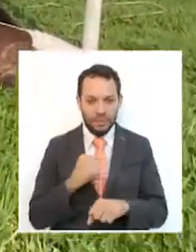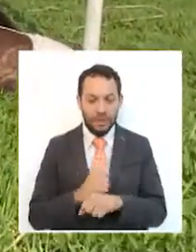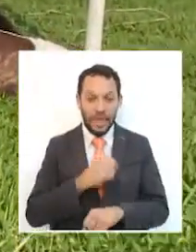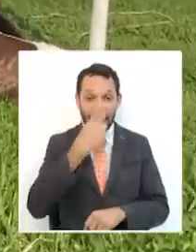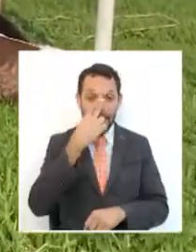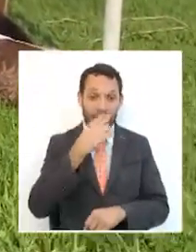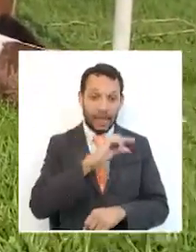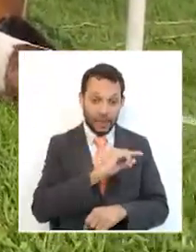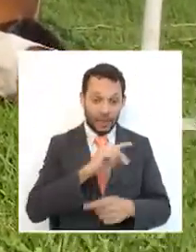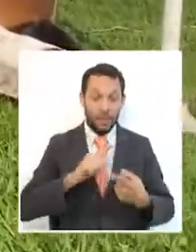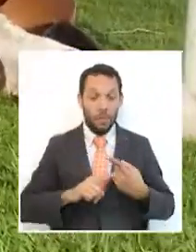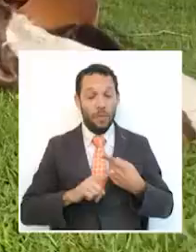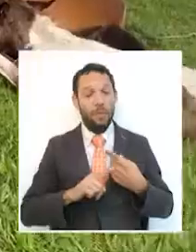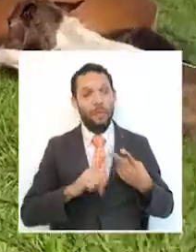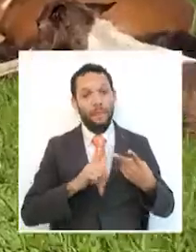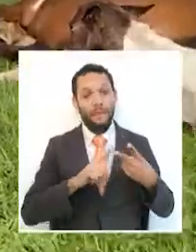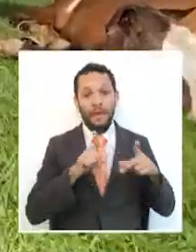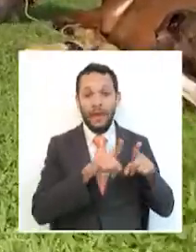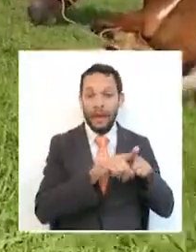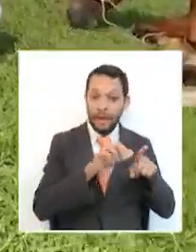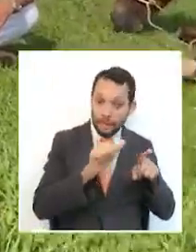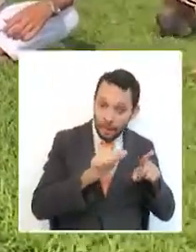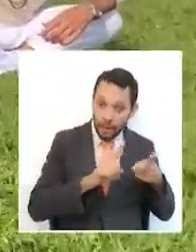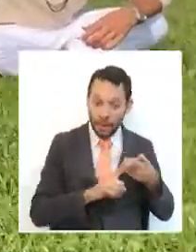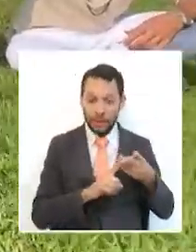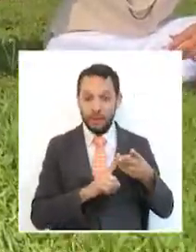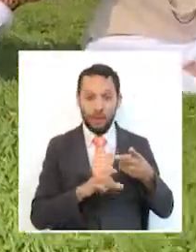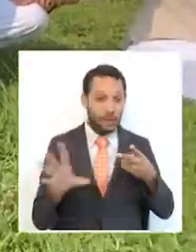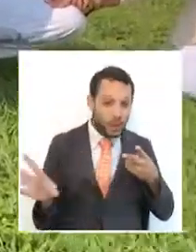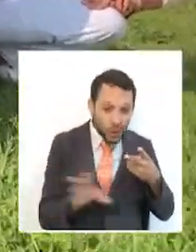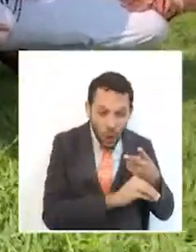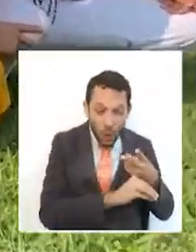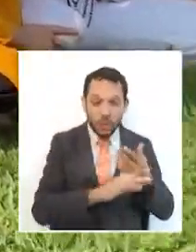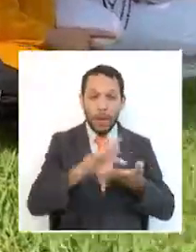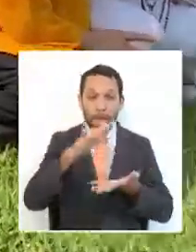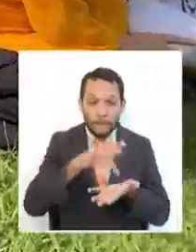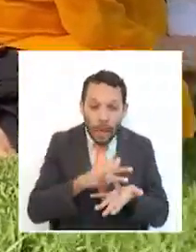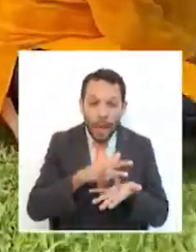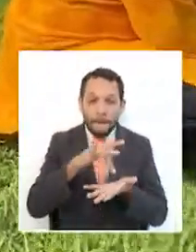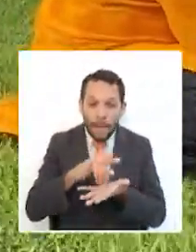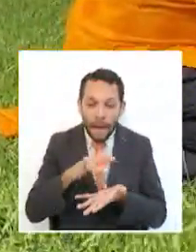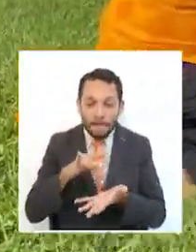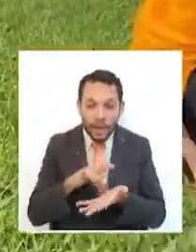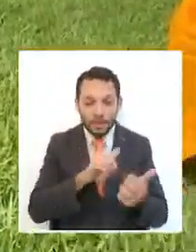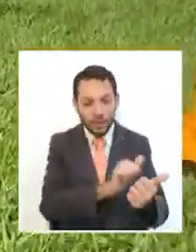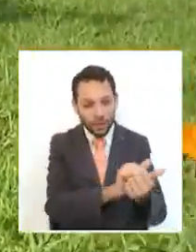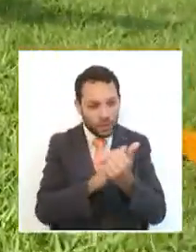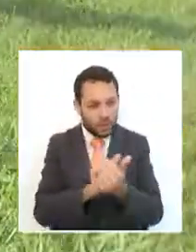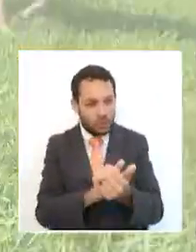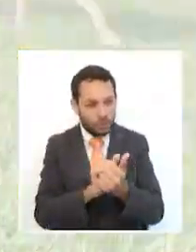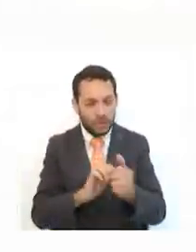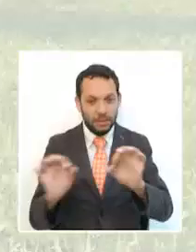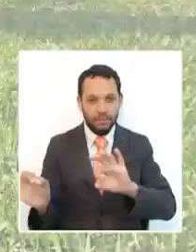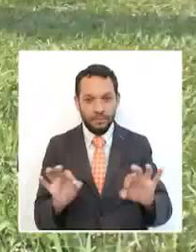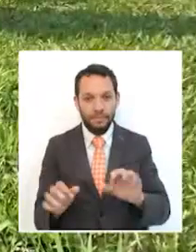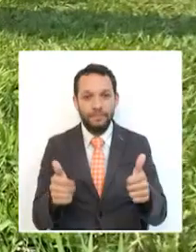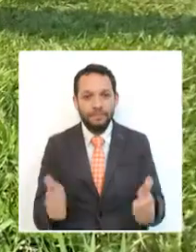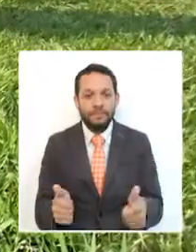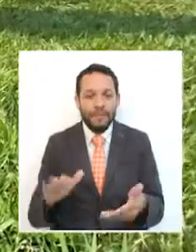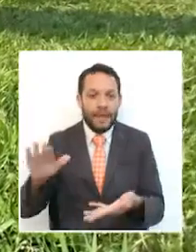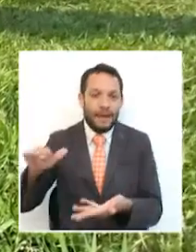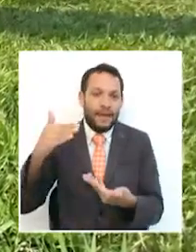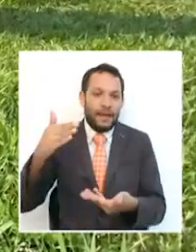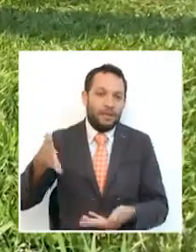con mi hermana y actriz y con todos pacientes que nos acompañan hoy en día para actual un regalo de